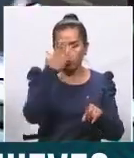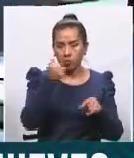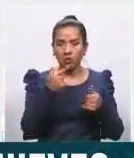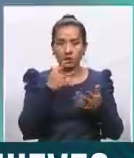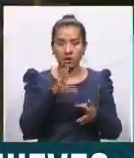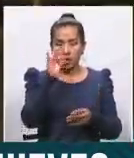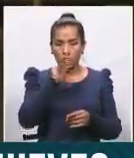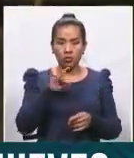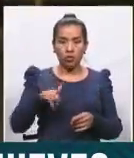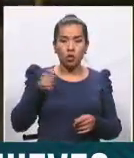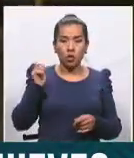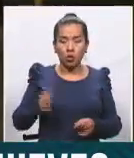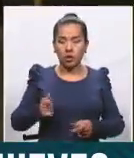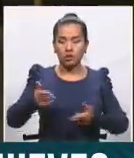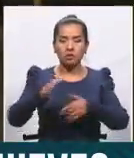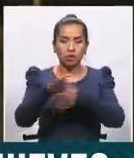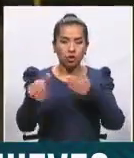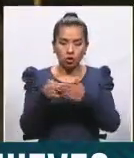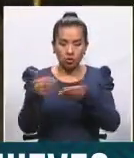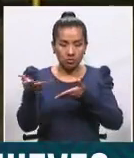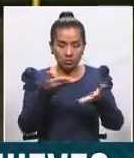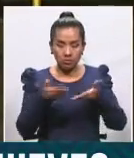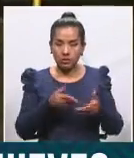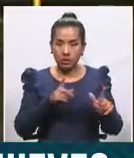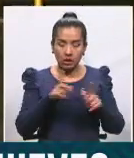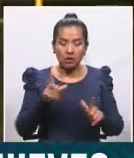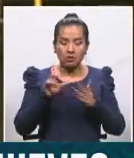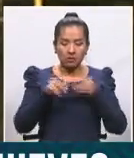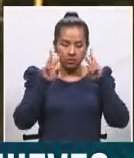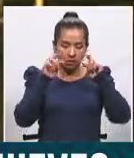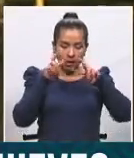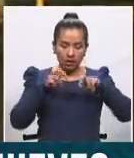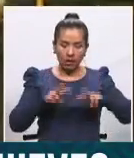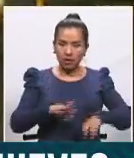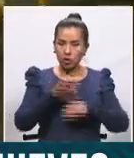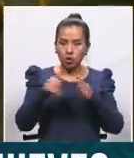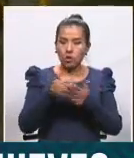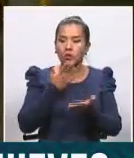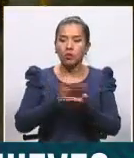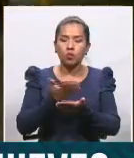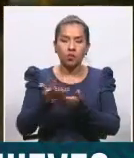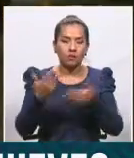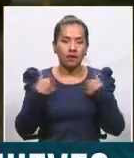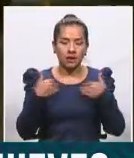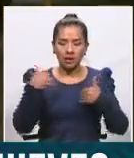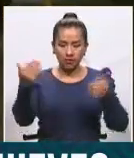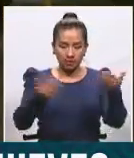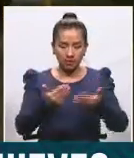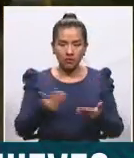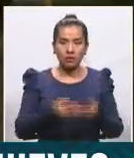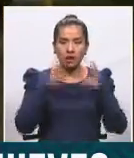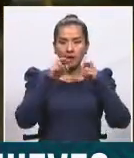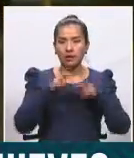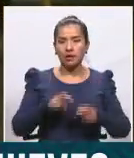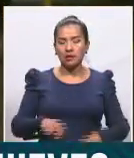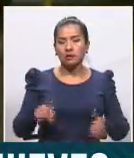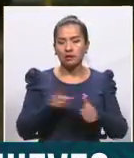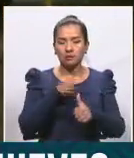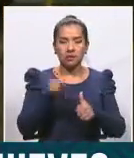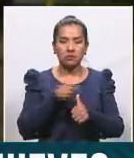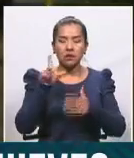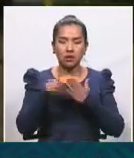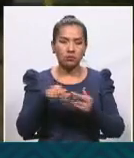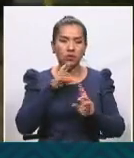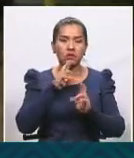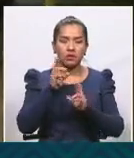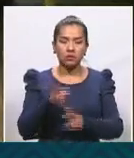el juez vaya a deliberar, considerando todas las pruebas que se tiene en contra de Arturo Murillo, al igual que